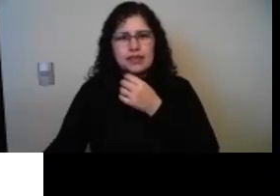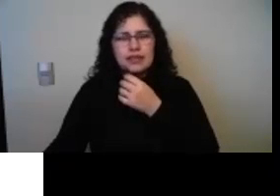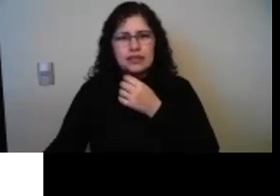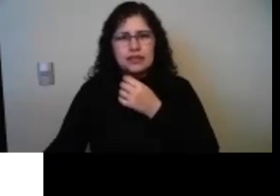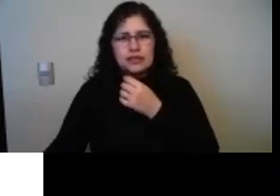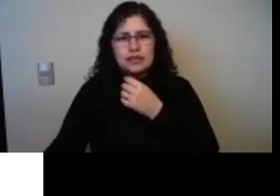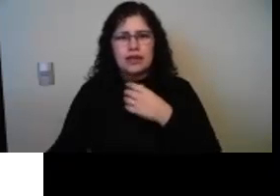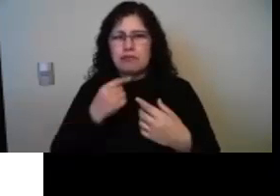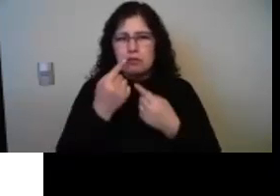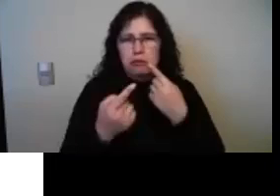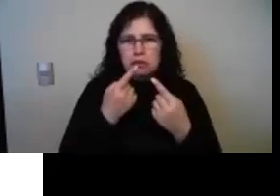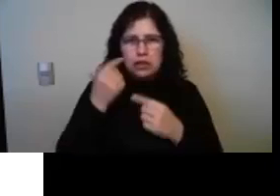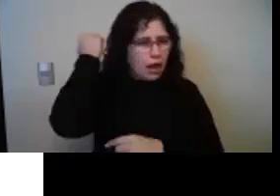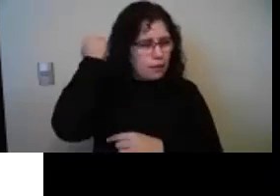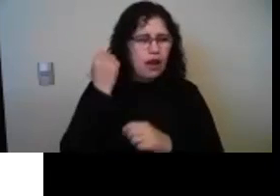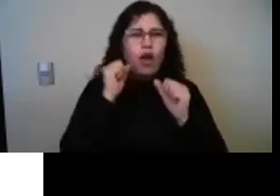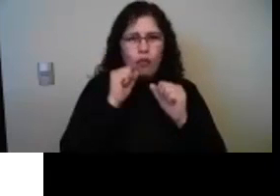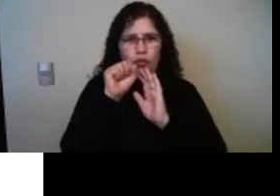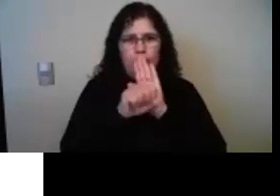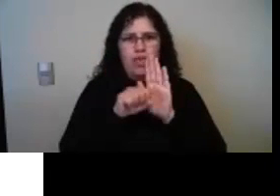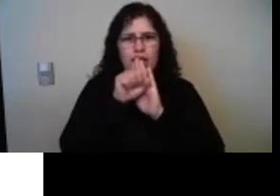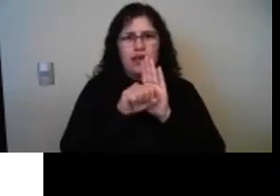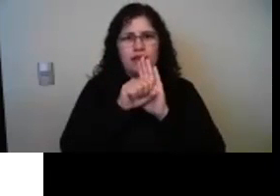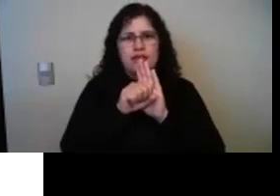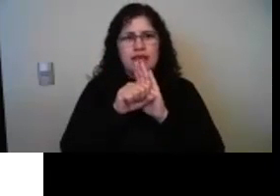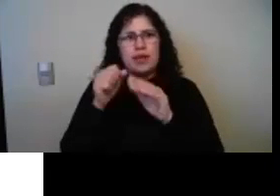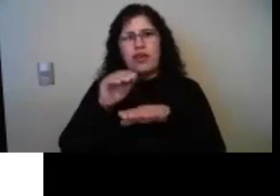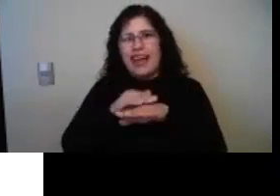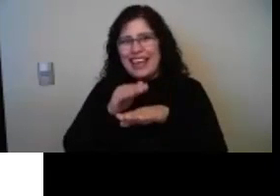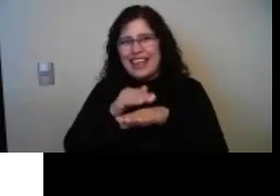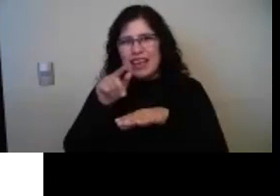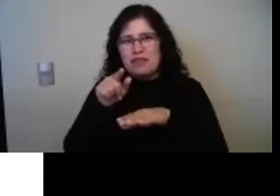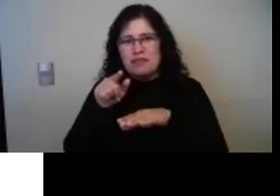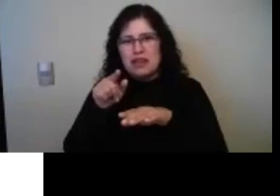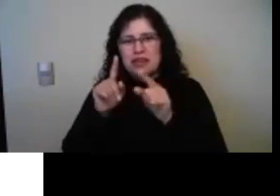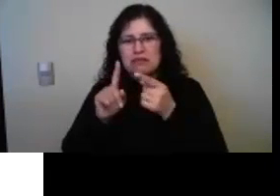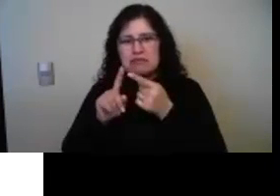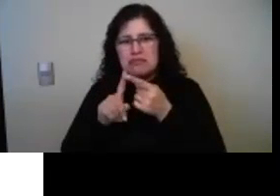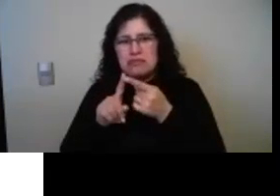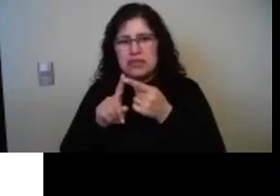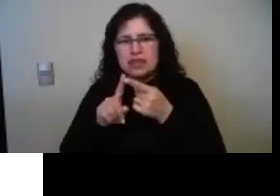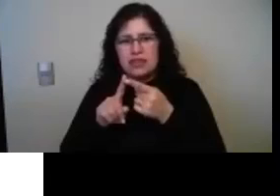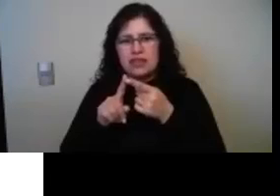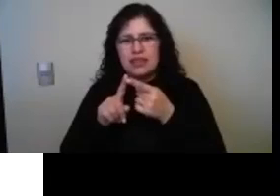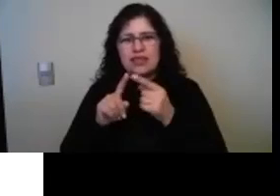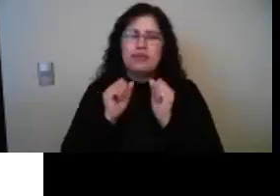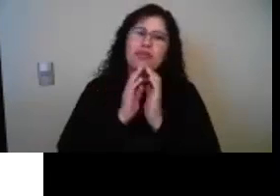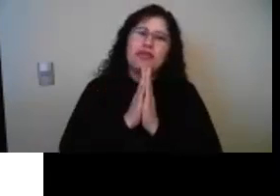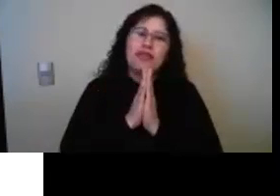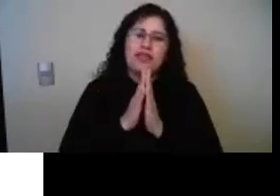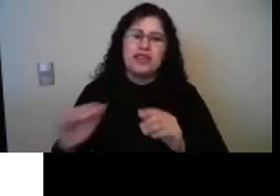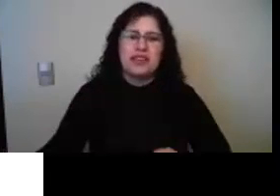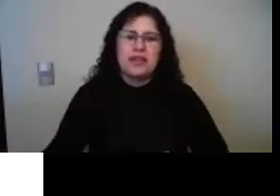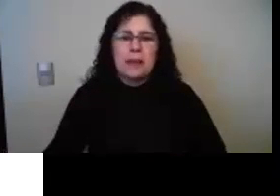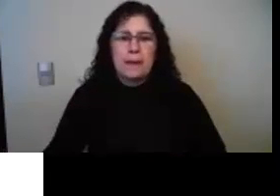clase. Sí, la estoy grabando yo también, ¿sí? Sí, pero a ella, Ah, perfecto. sí, por